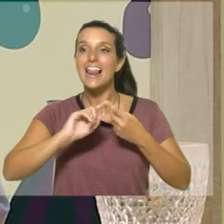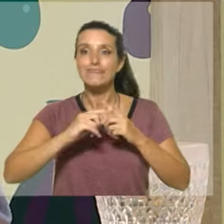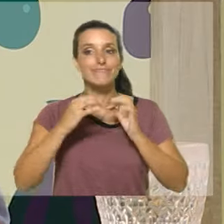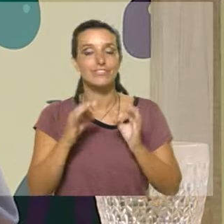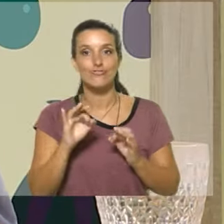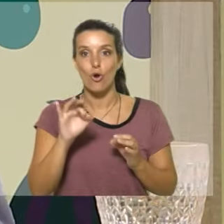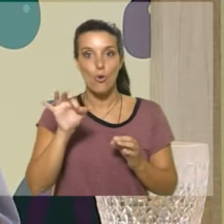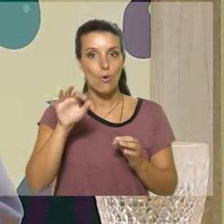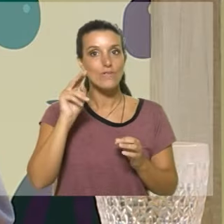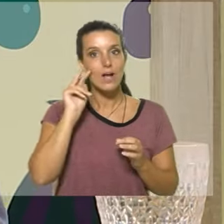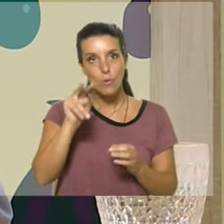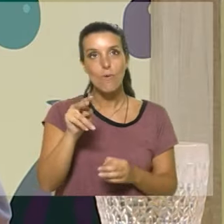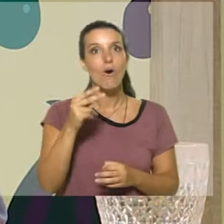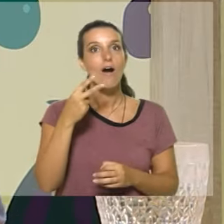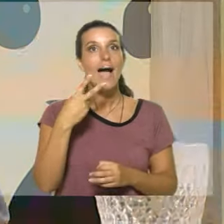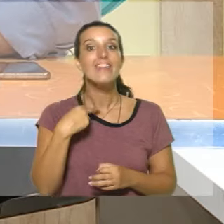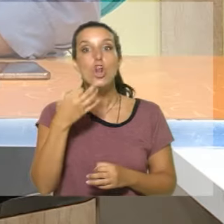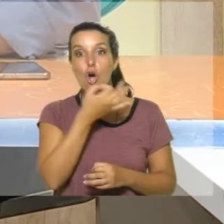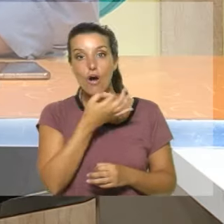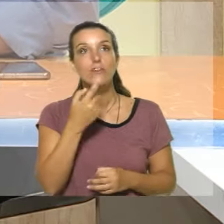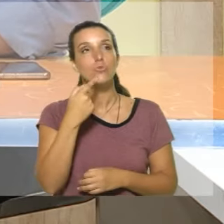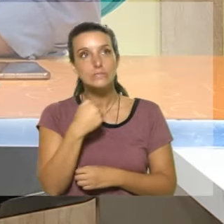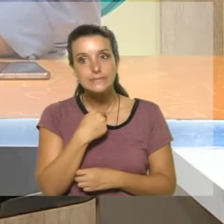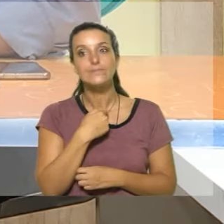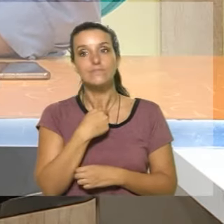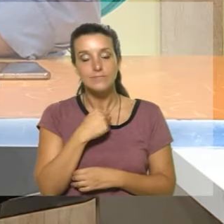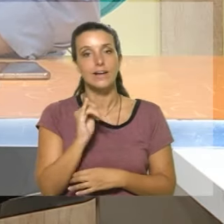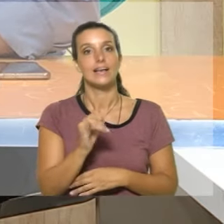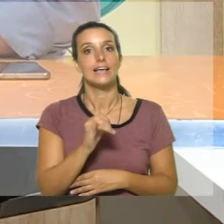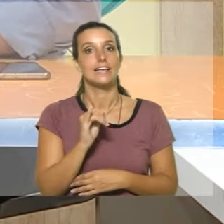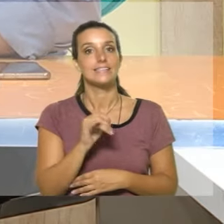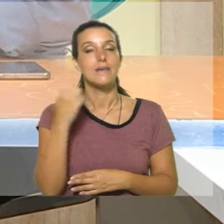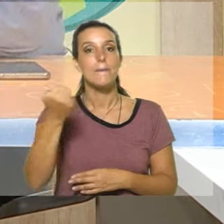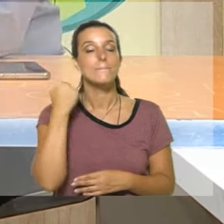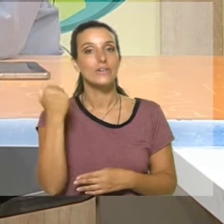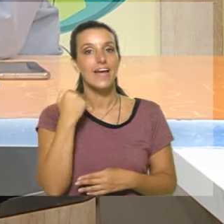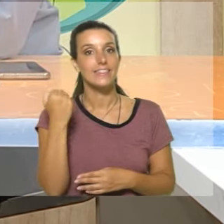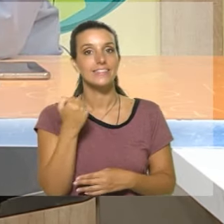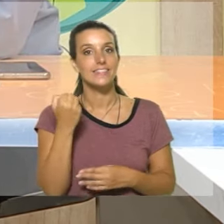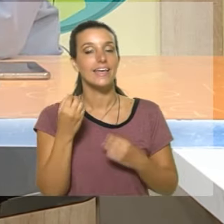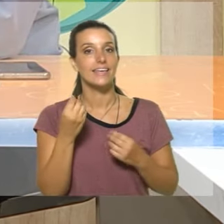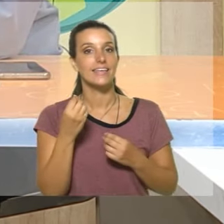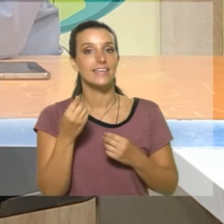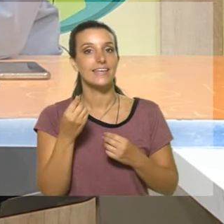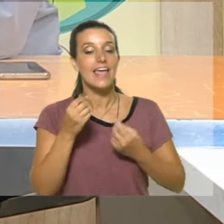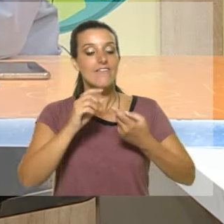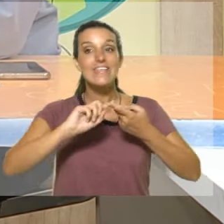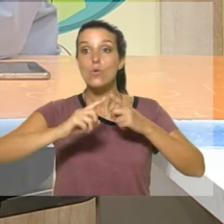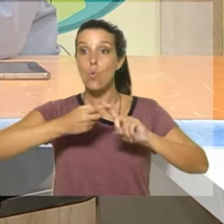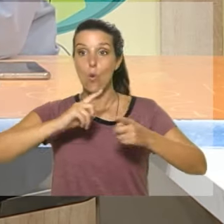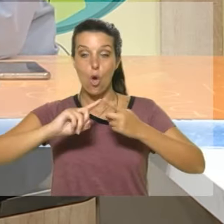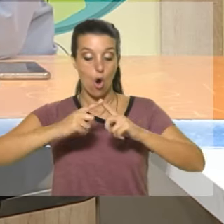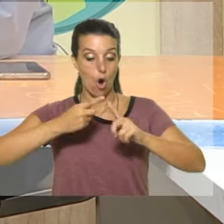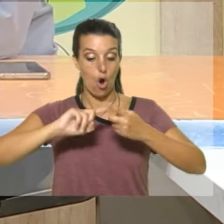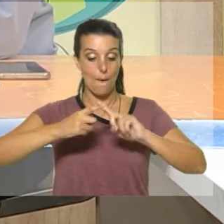veía escuchando y como asintiendo acerca de lo que decía no sí eh es importante de que el vínculo más